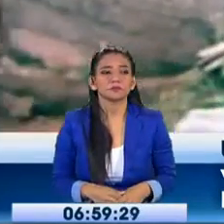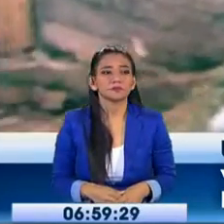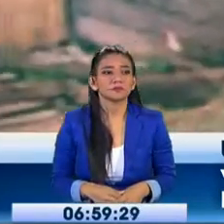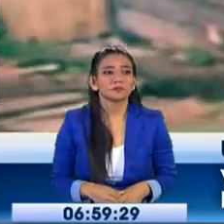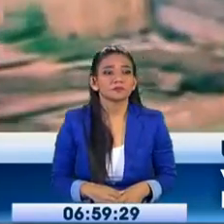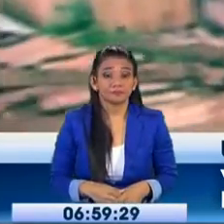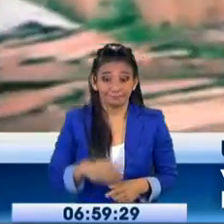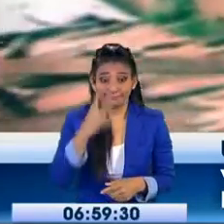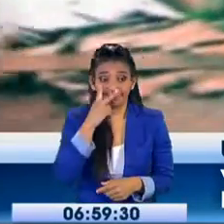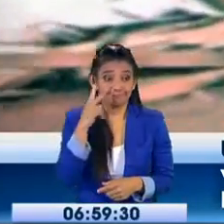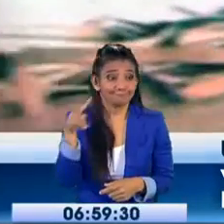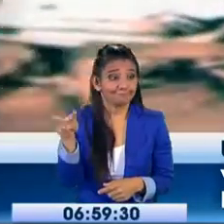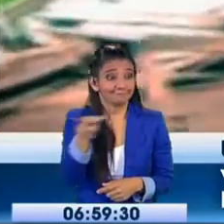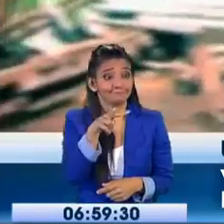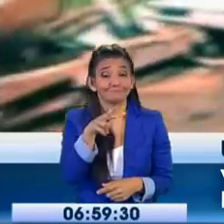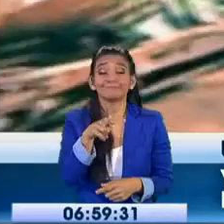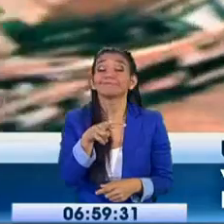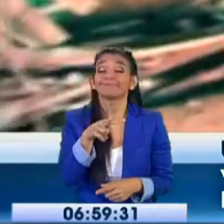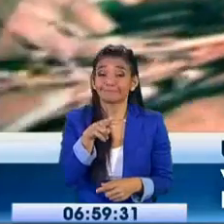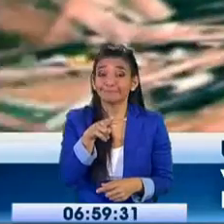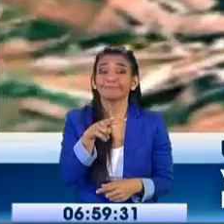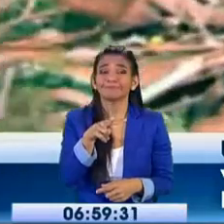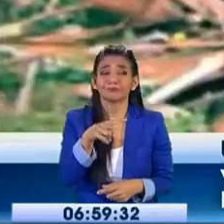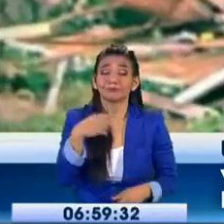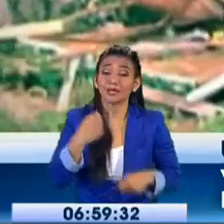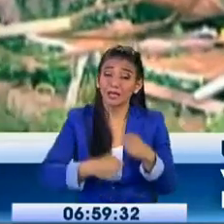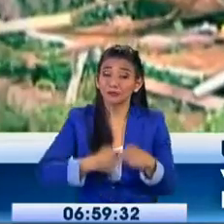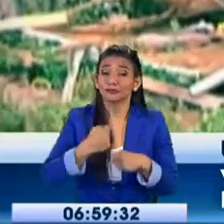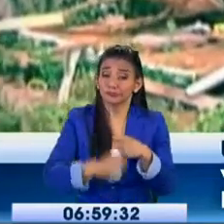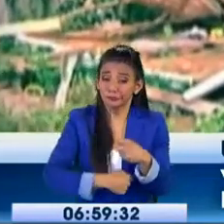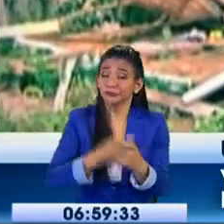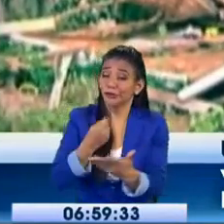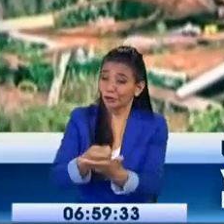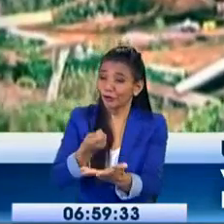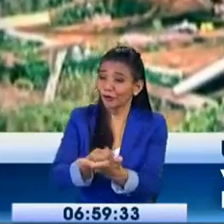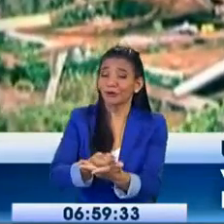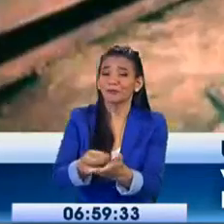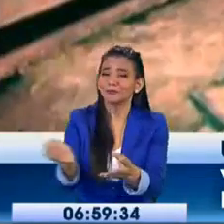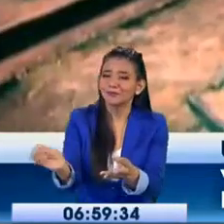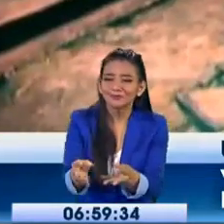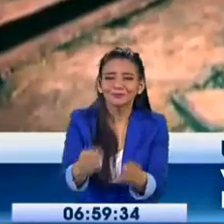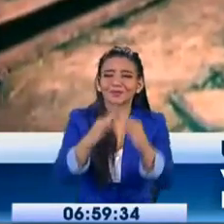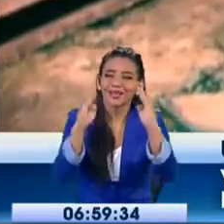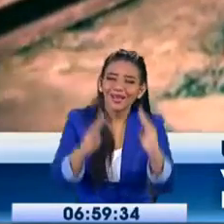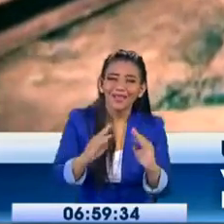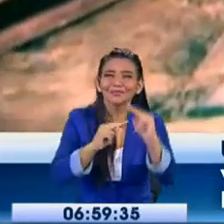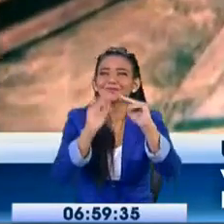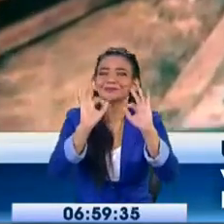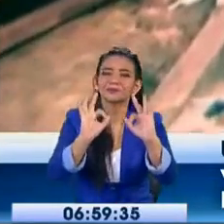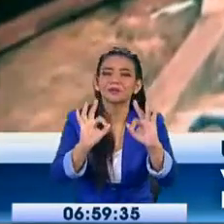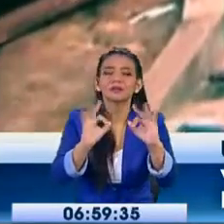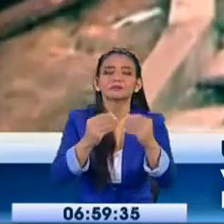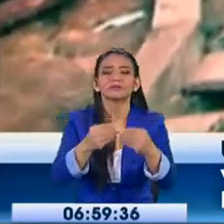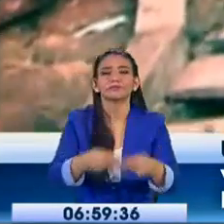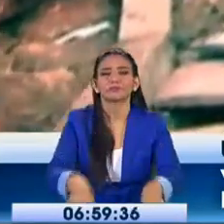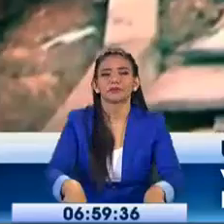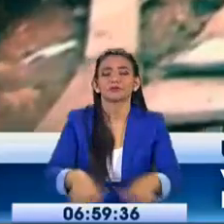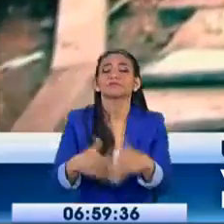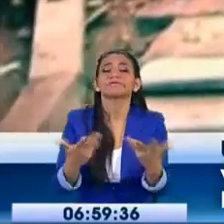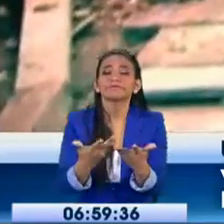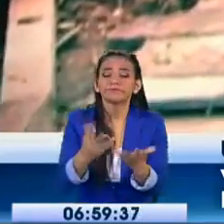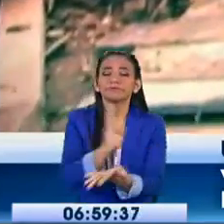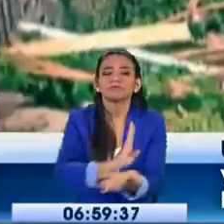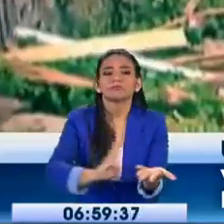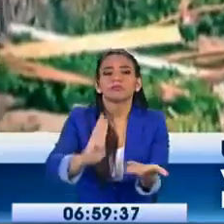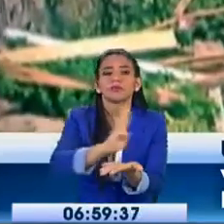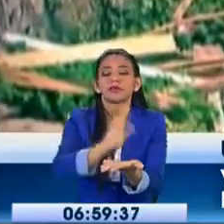Solo observan. El trabajo de años se redujo a escombros. Su casa, situada en Flor de Bastión, se cayó y